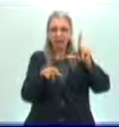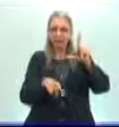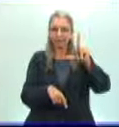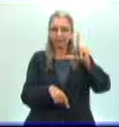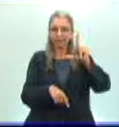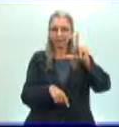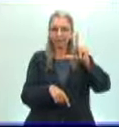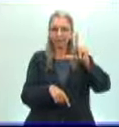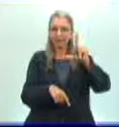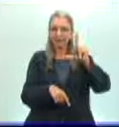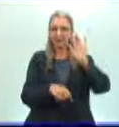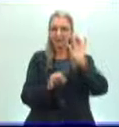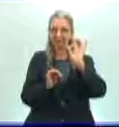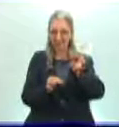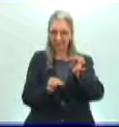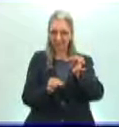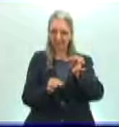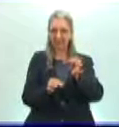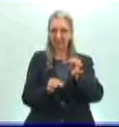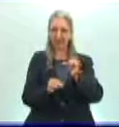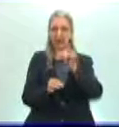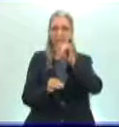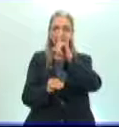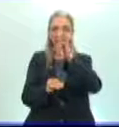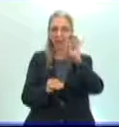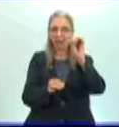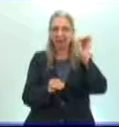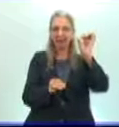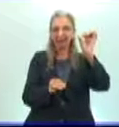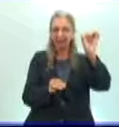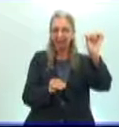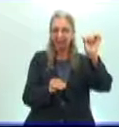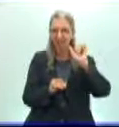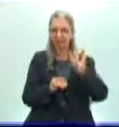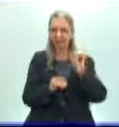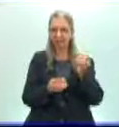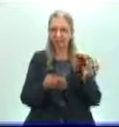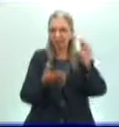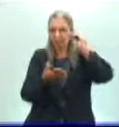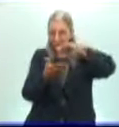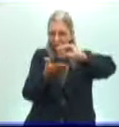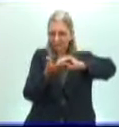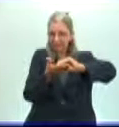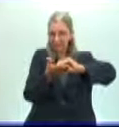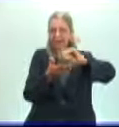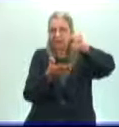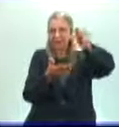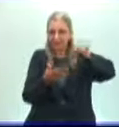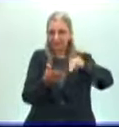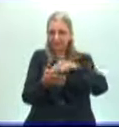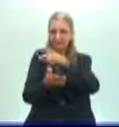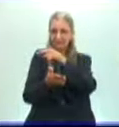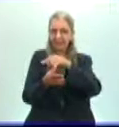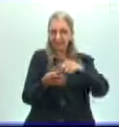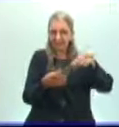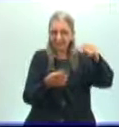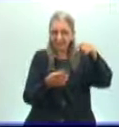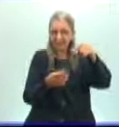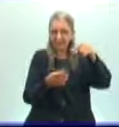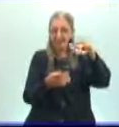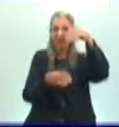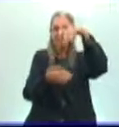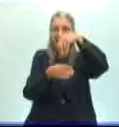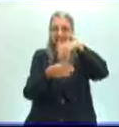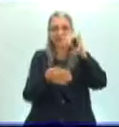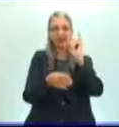teorema de Tales. Recuerden que este ángulo es igual a 90 grados porque es un ángulo inscrito sobre el diámetro de una circunferencia o sobre una semicircunferencia,